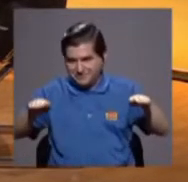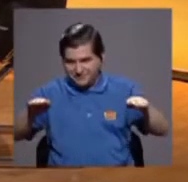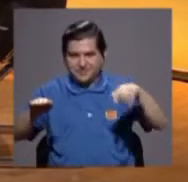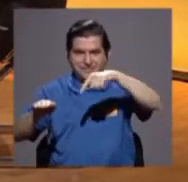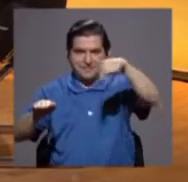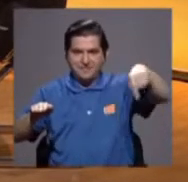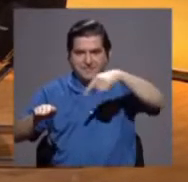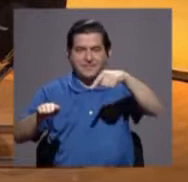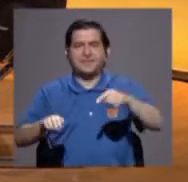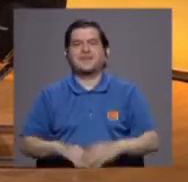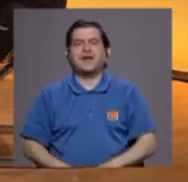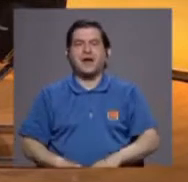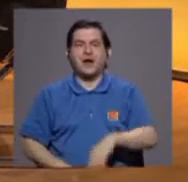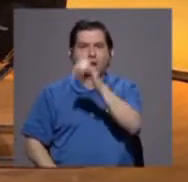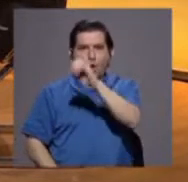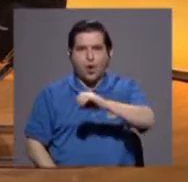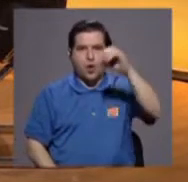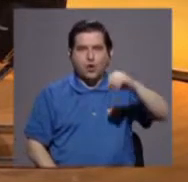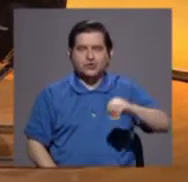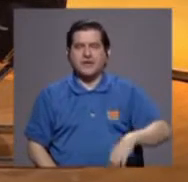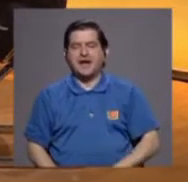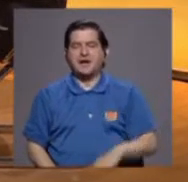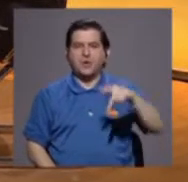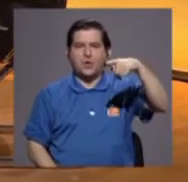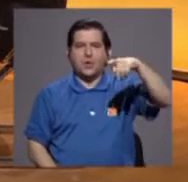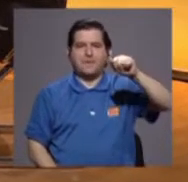La invitación tiene bastante que ver con